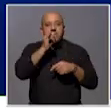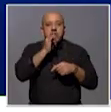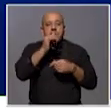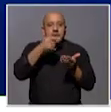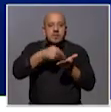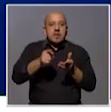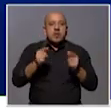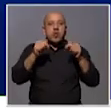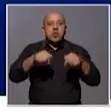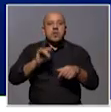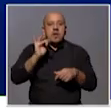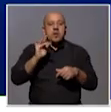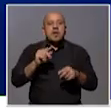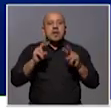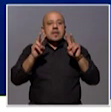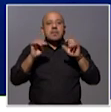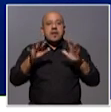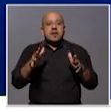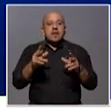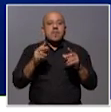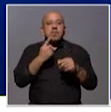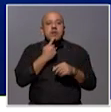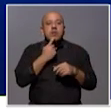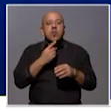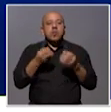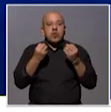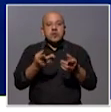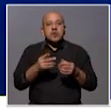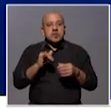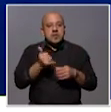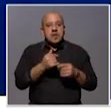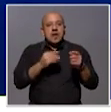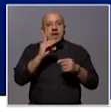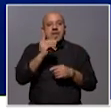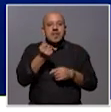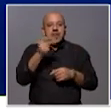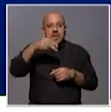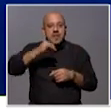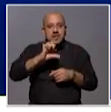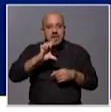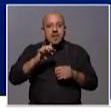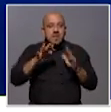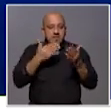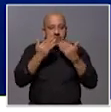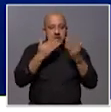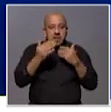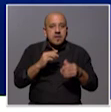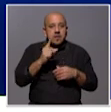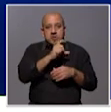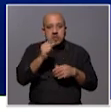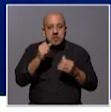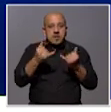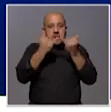y a miércoles es día de columna de análisis político por eso ya recibo a daniel chasquetti que hablara de los primeros 100 días de gestión